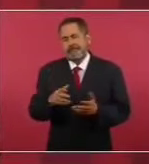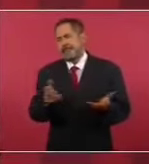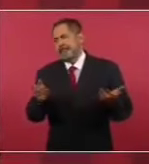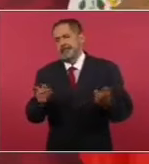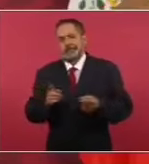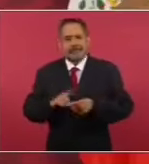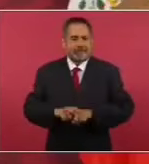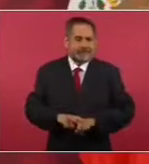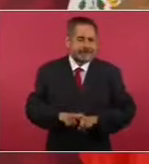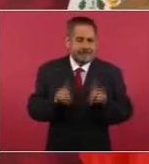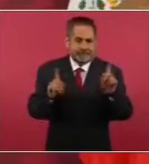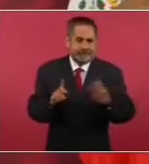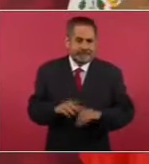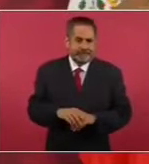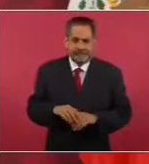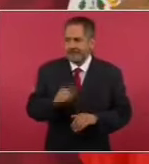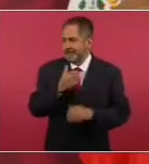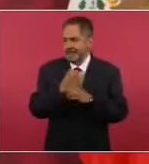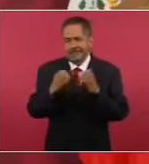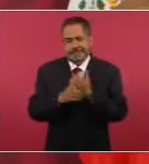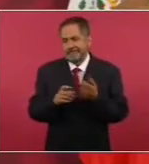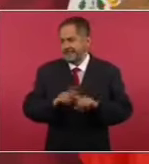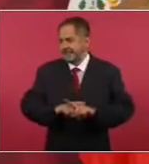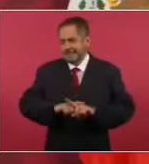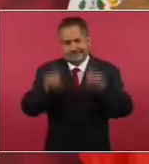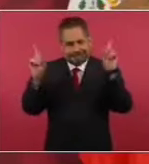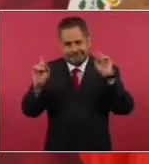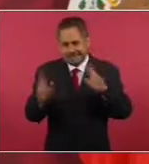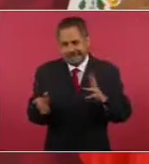es totalmente otra cosa, ¿no?